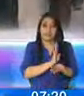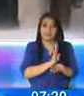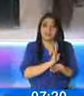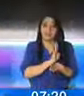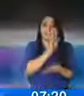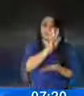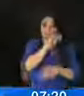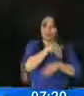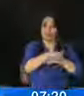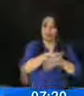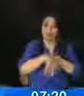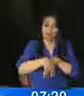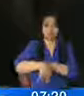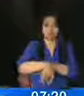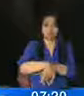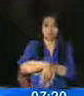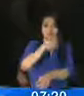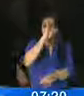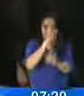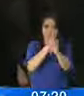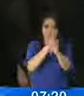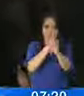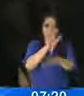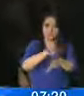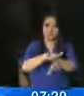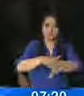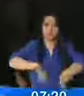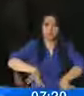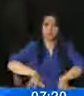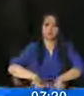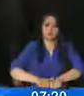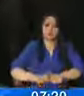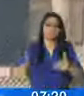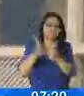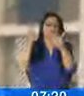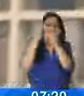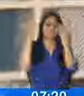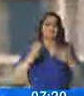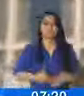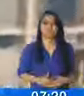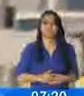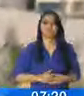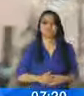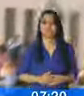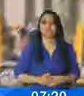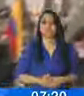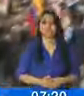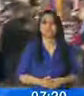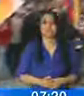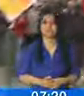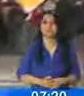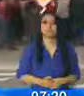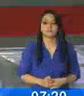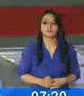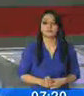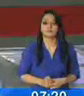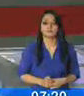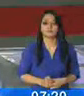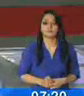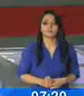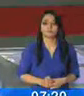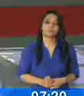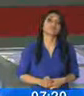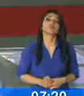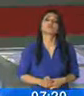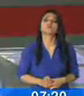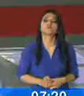de la tarde su objetivo protestar por los presuntos casos de corrupción en Quito informó Andrea valarezo luego de las